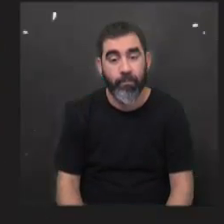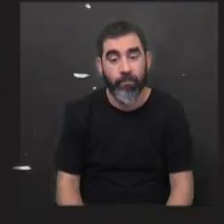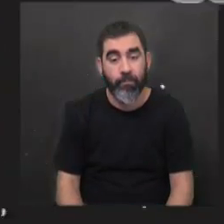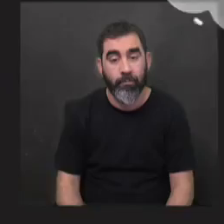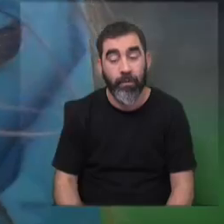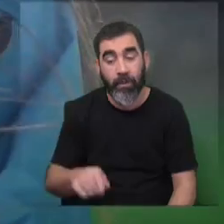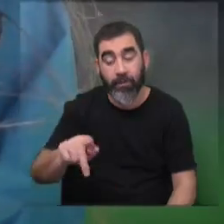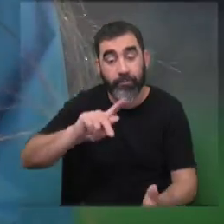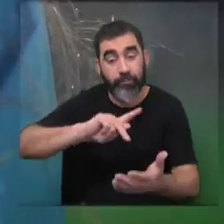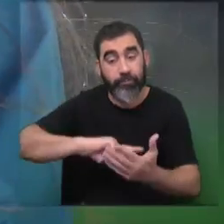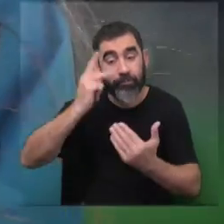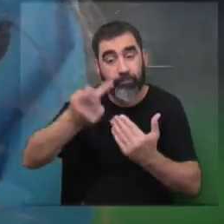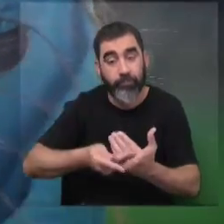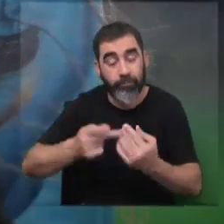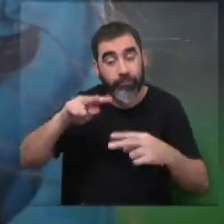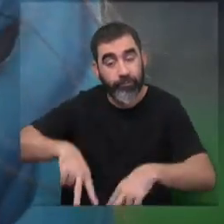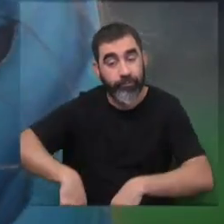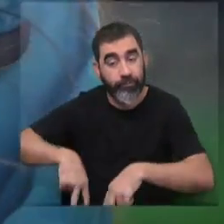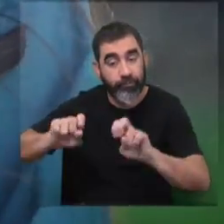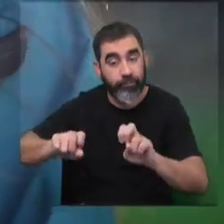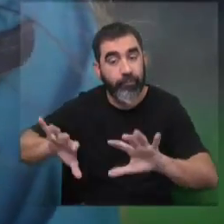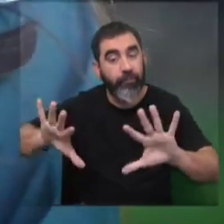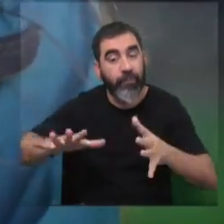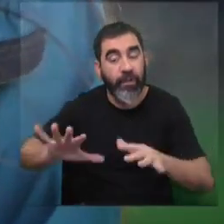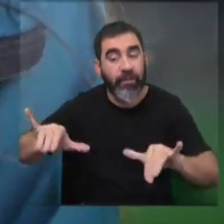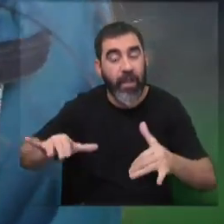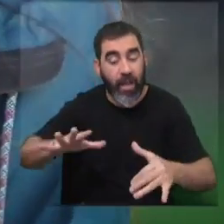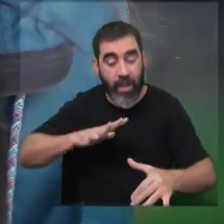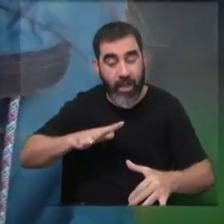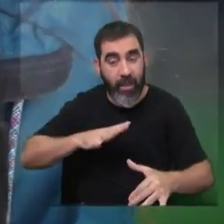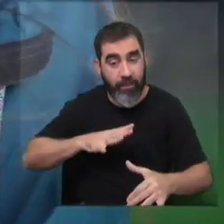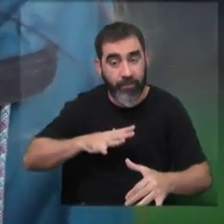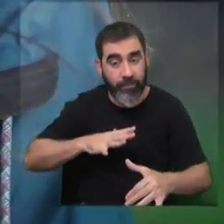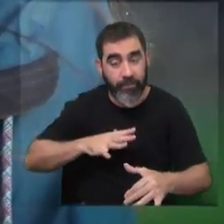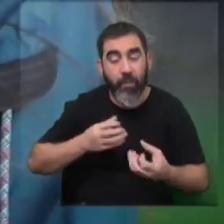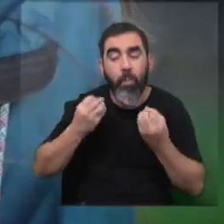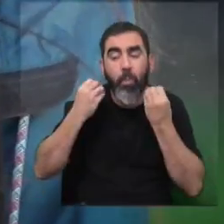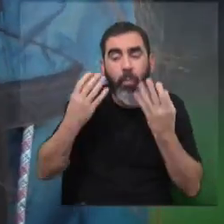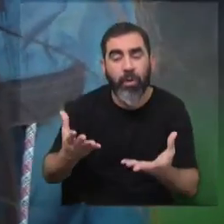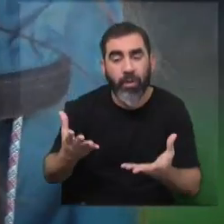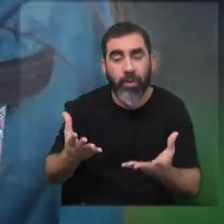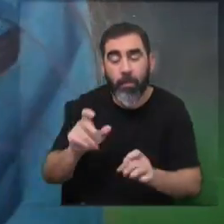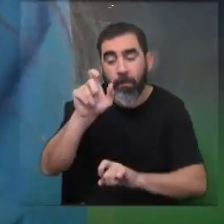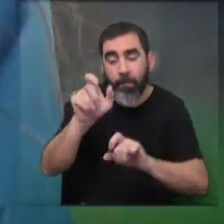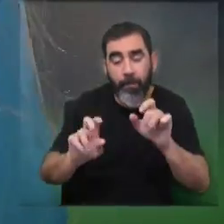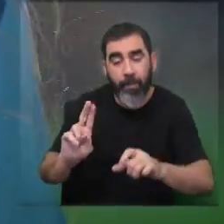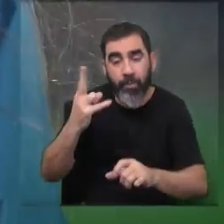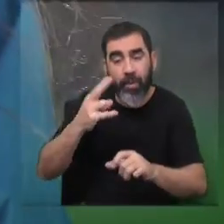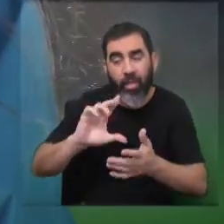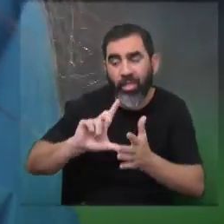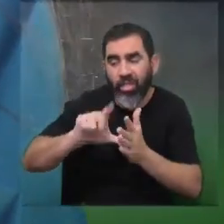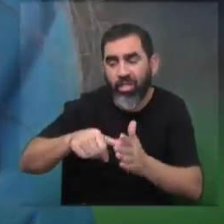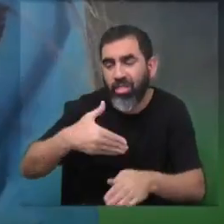Este proyecto busca investigar qué es lo que subyace a esta tendencia de la población uruguaya a ser tan